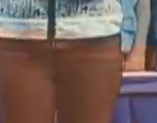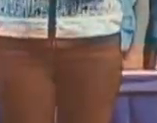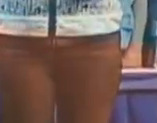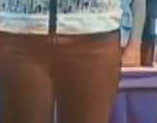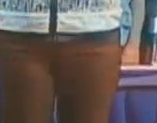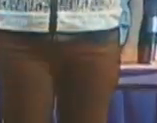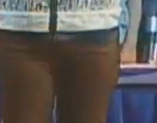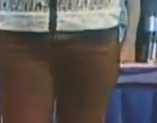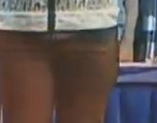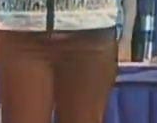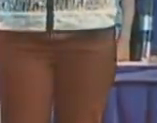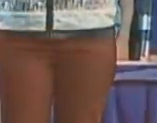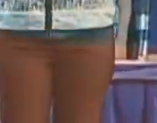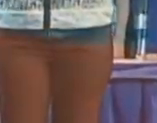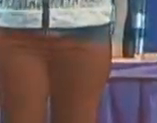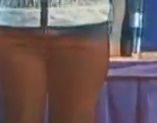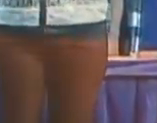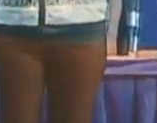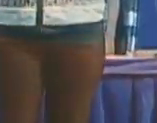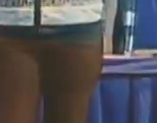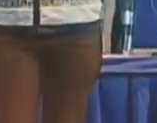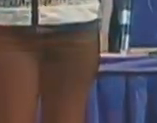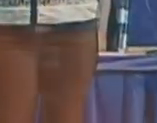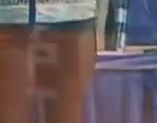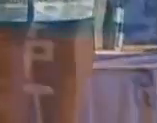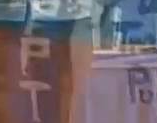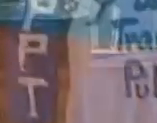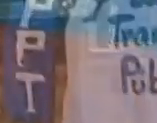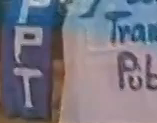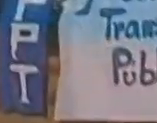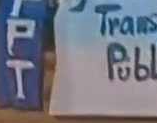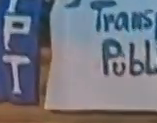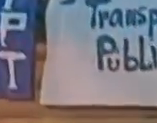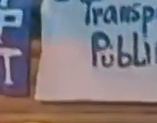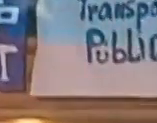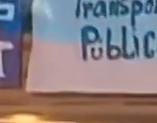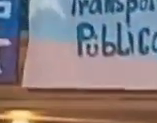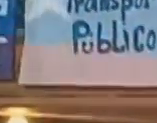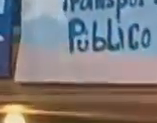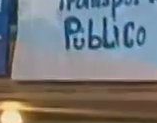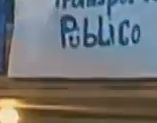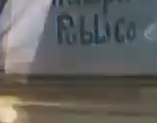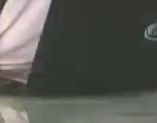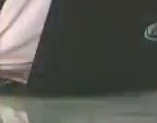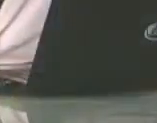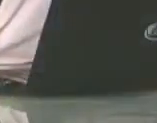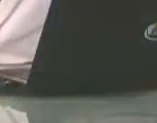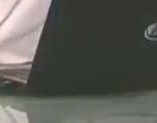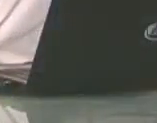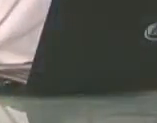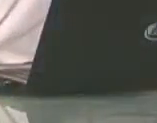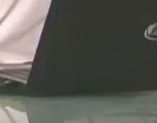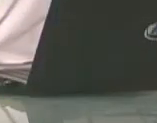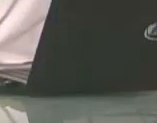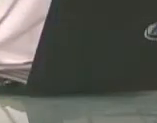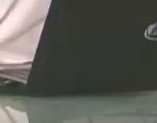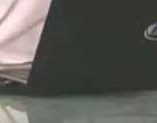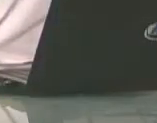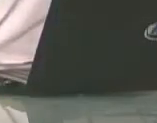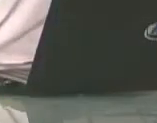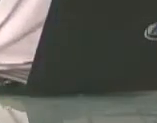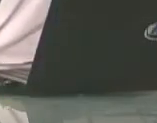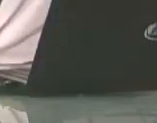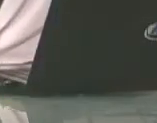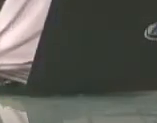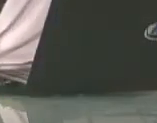Estado venezolano. Con esta información regresamos al contacto con ustedes a los estudios. Adelante. Gracias, Melanie. Así